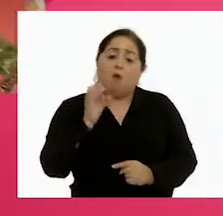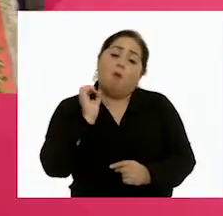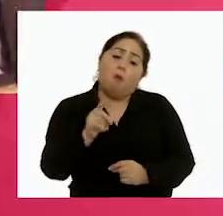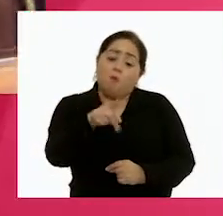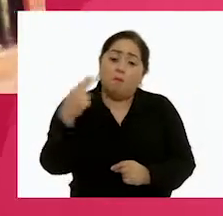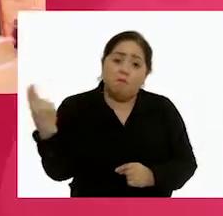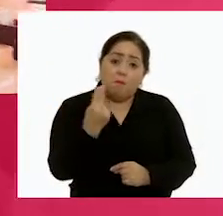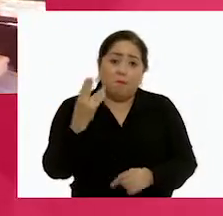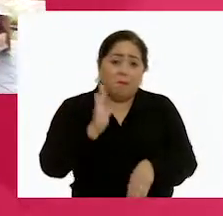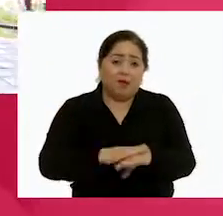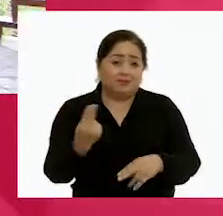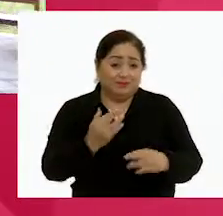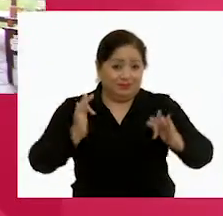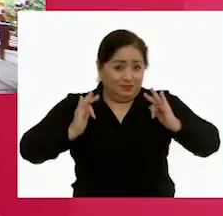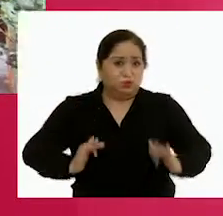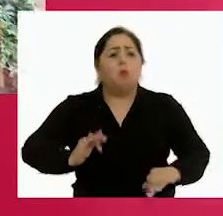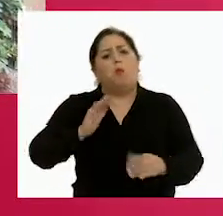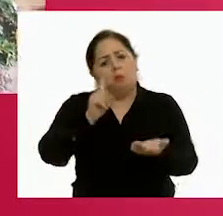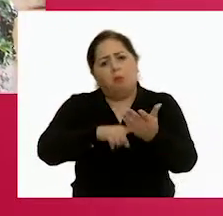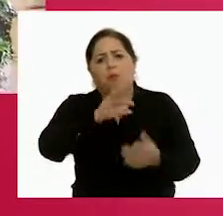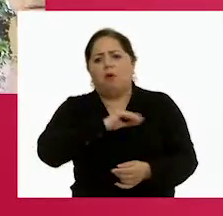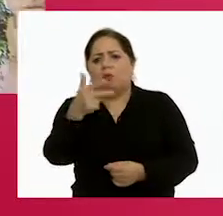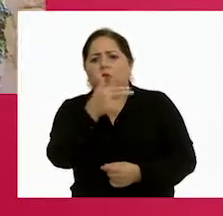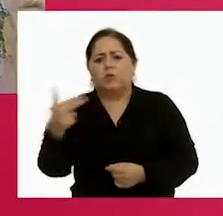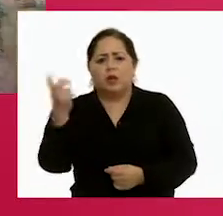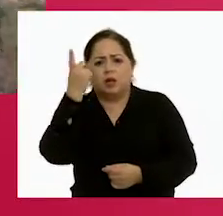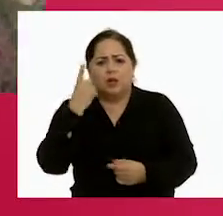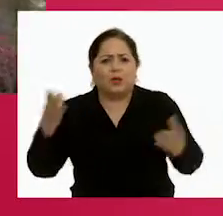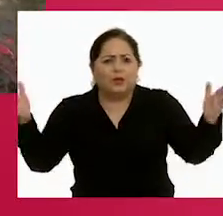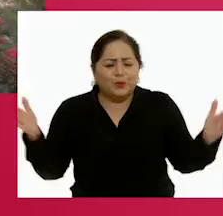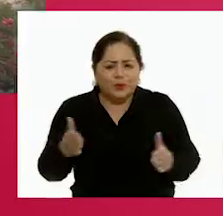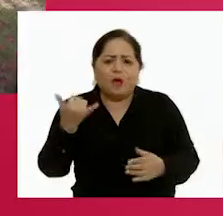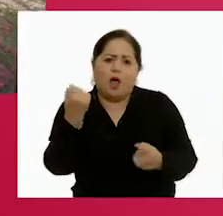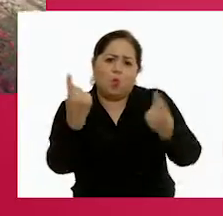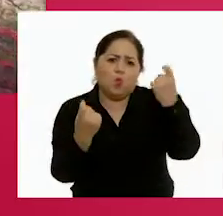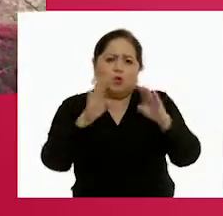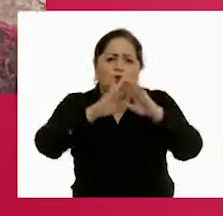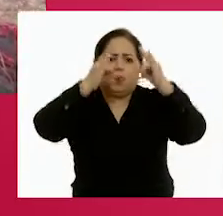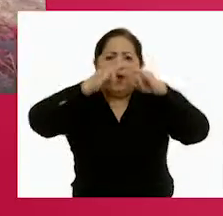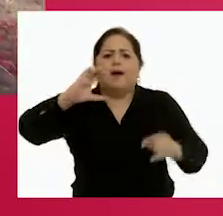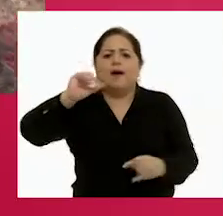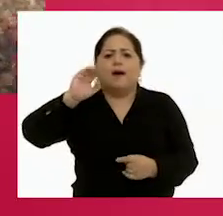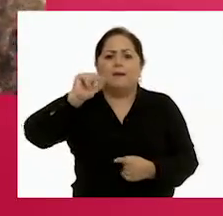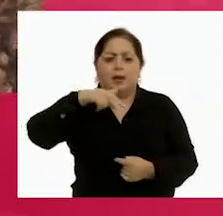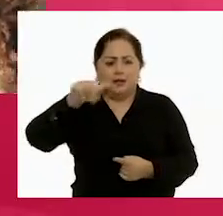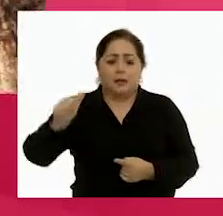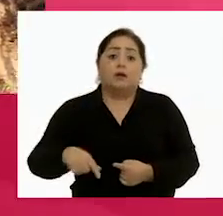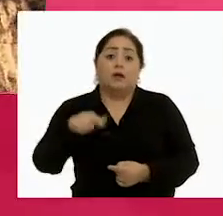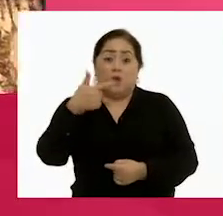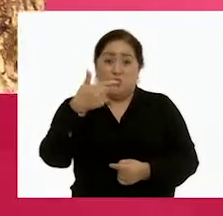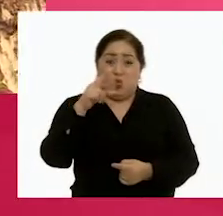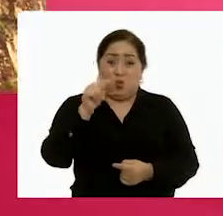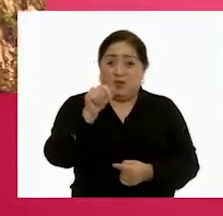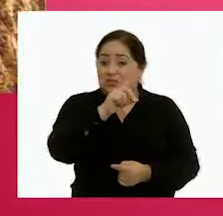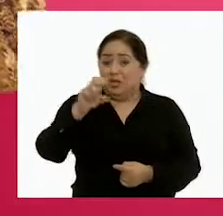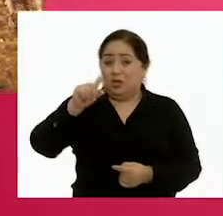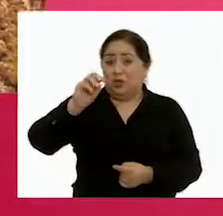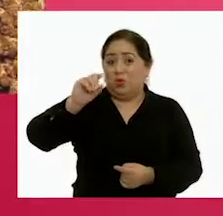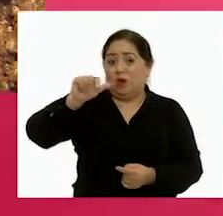requiere de algo más cómodo, se encuentra hospedaje en un hotel y algunas cabañas. Las grutas de